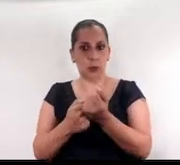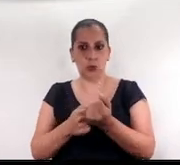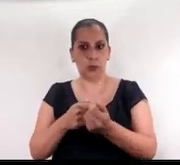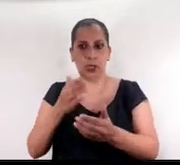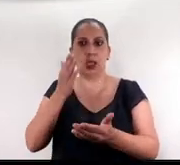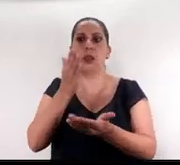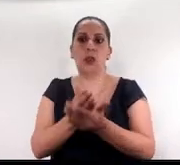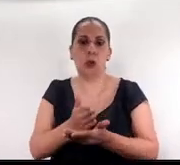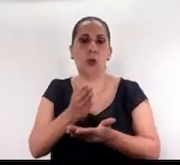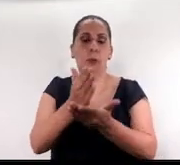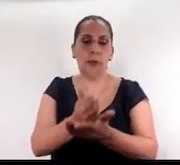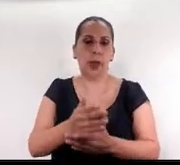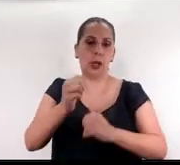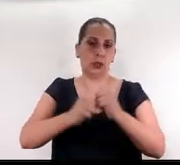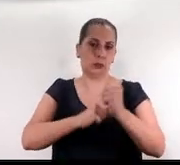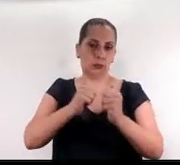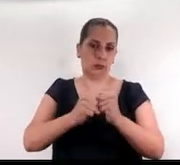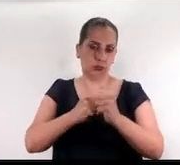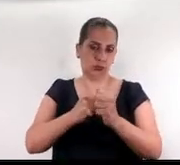construcción,